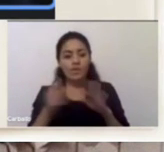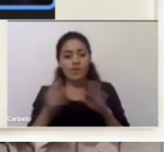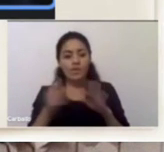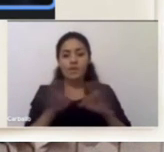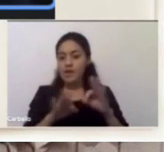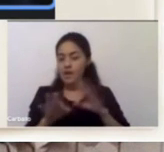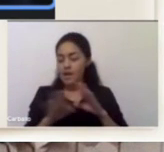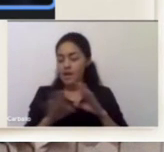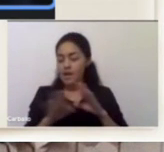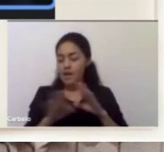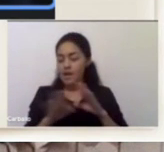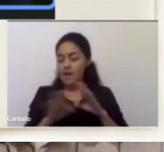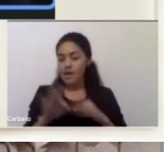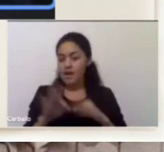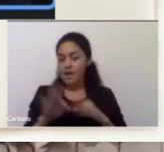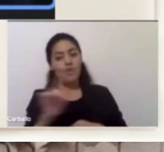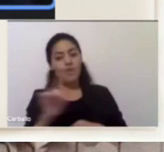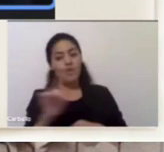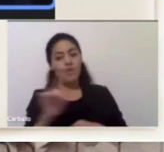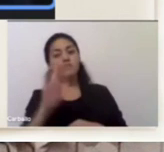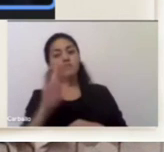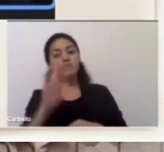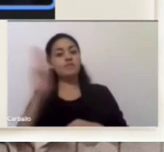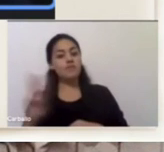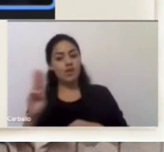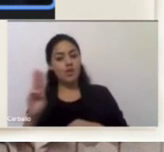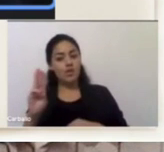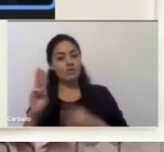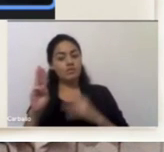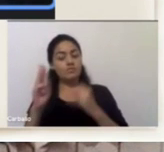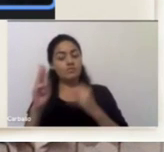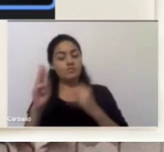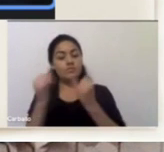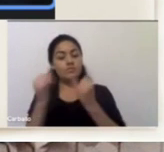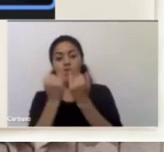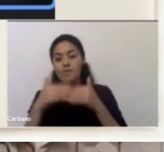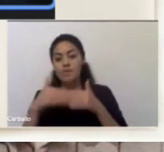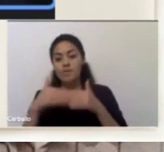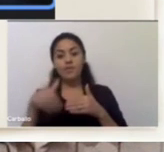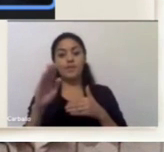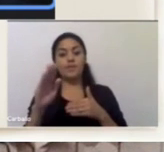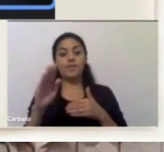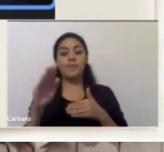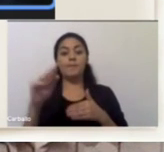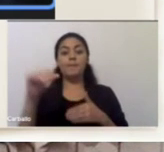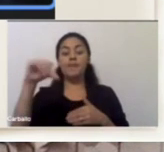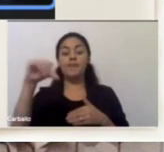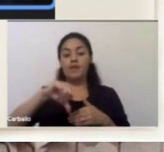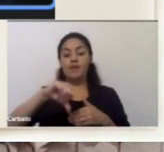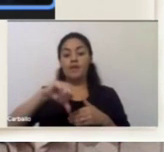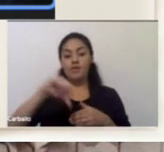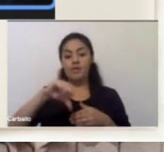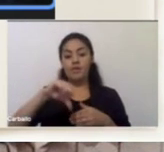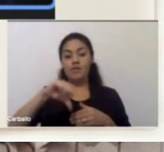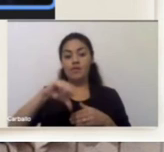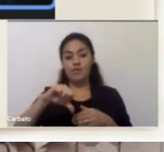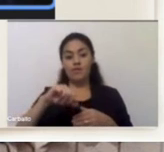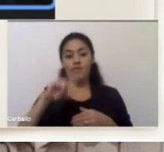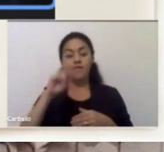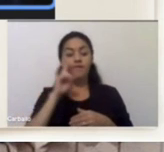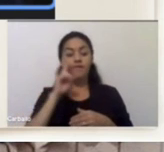Electoral refrenda con una sentencia apegada a derecho que la decisión de los chihuahuenses se